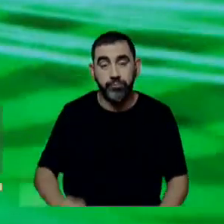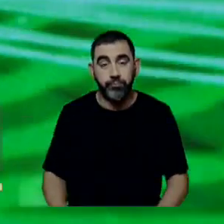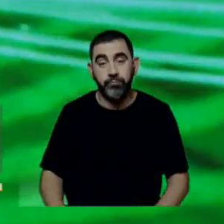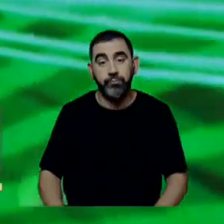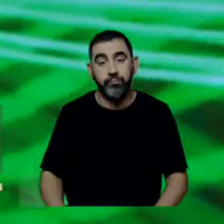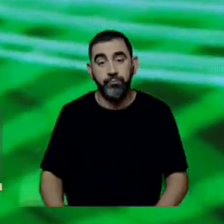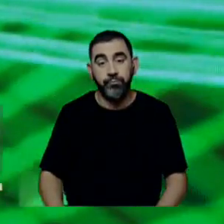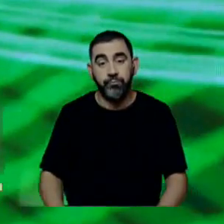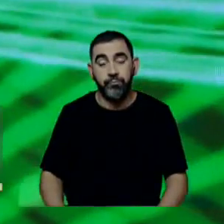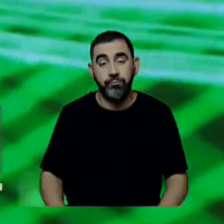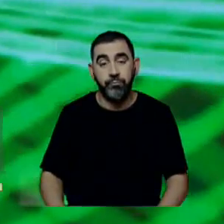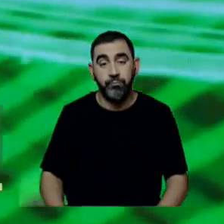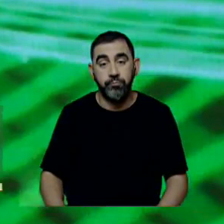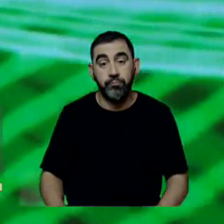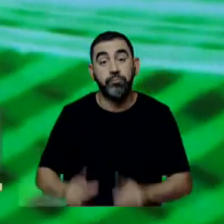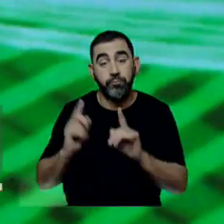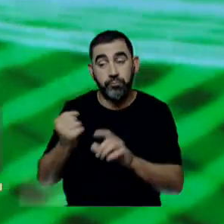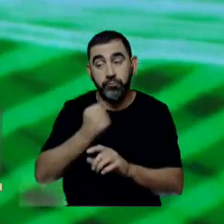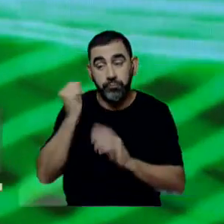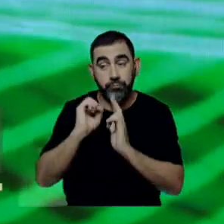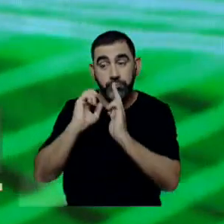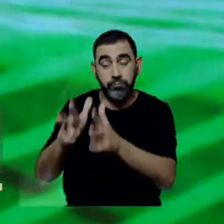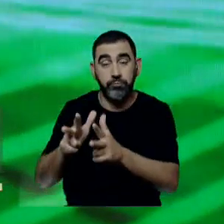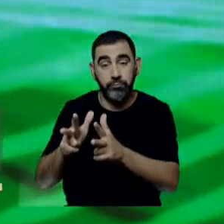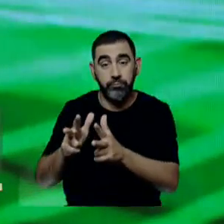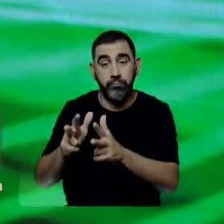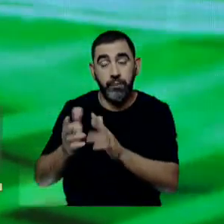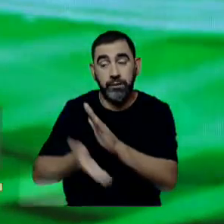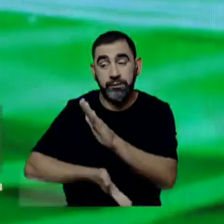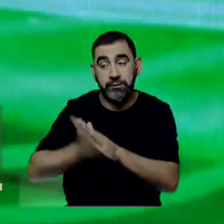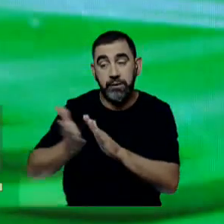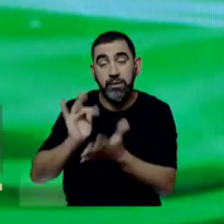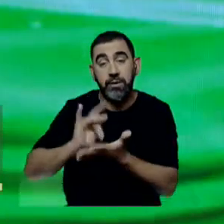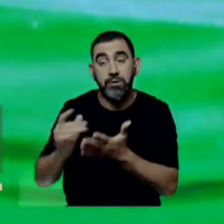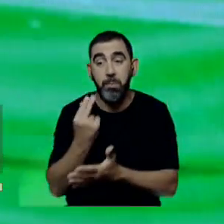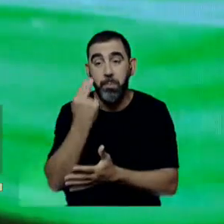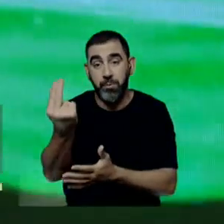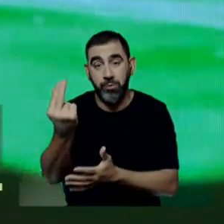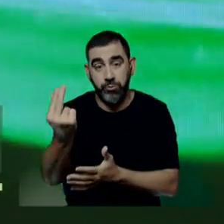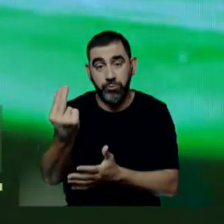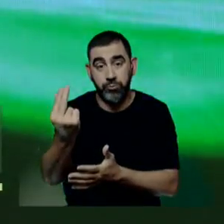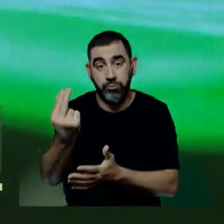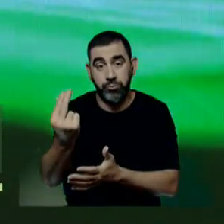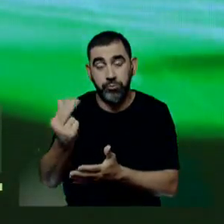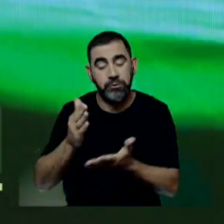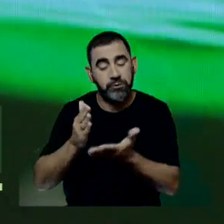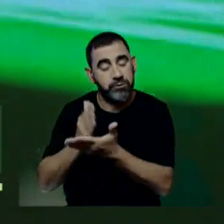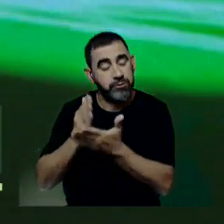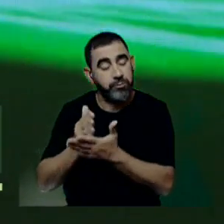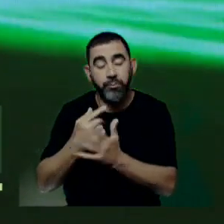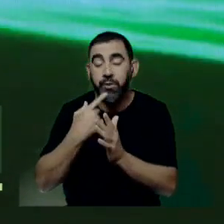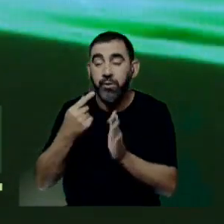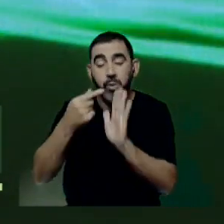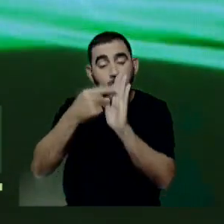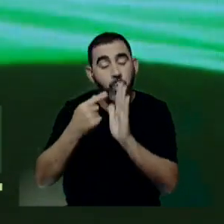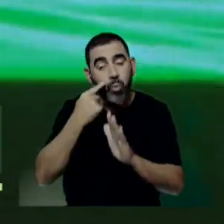parece importantísimo destacar, lo que tú hacías referencia, Pilar, de las salidas no autorizadas, que yo siempre lo puse como un